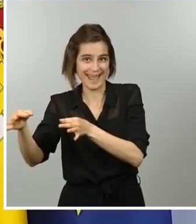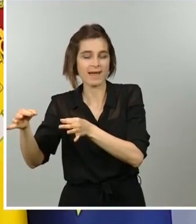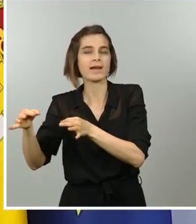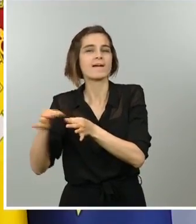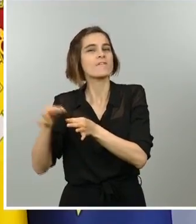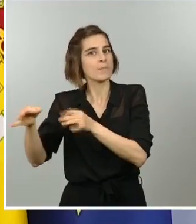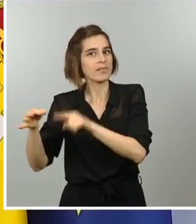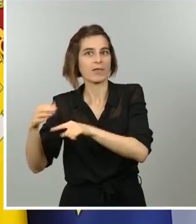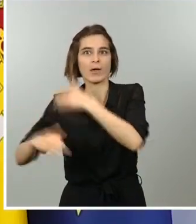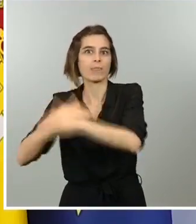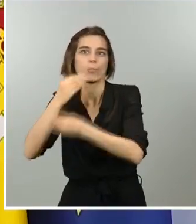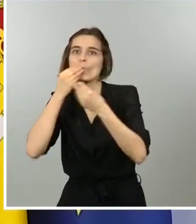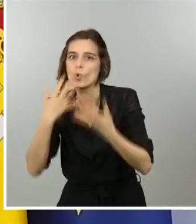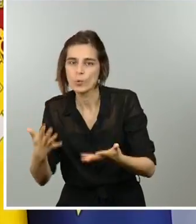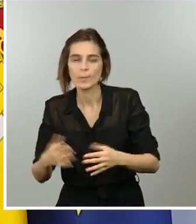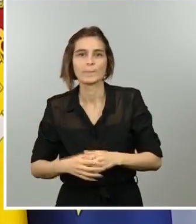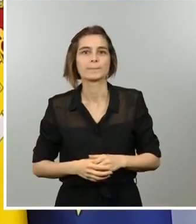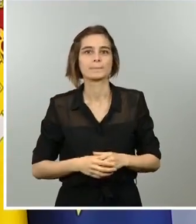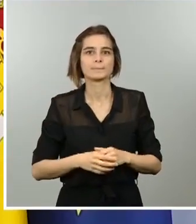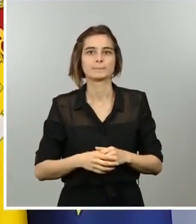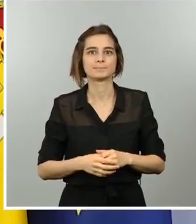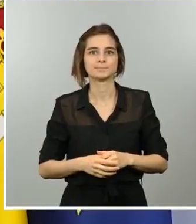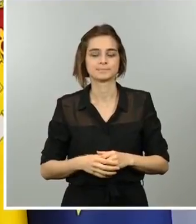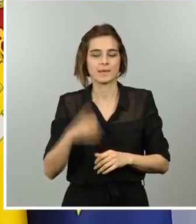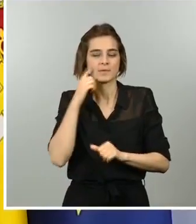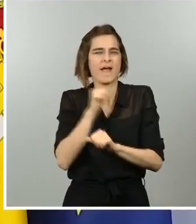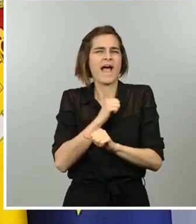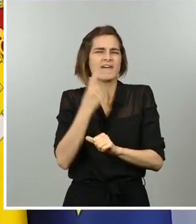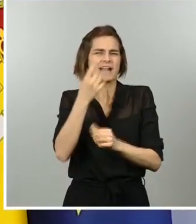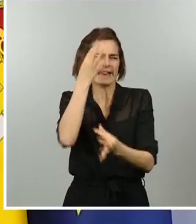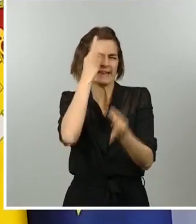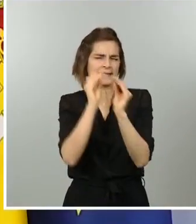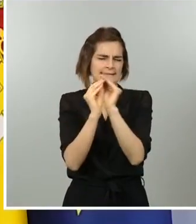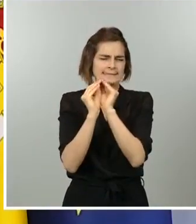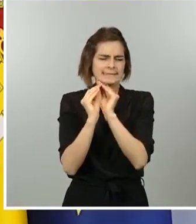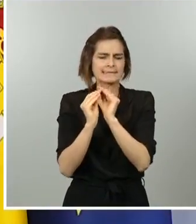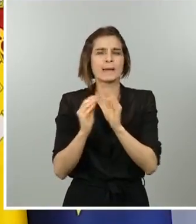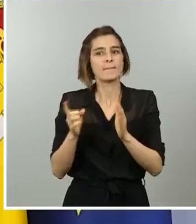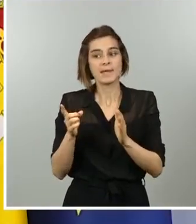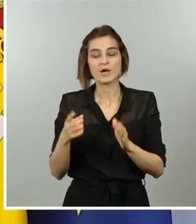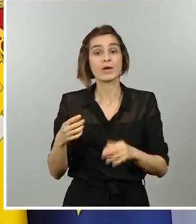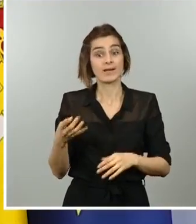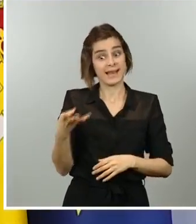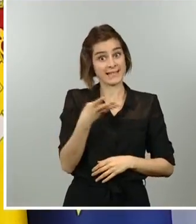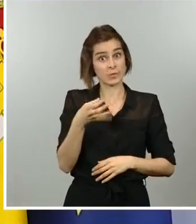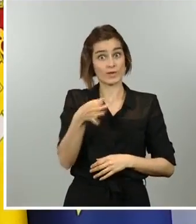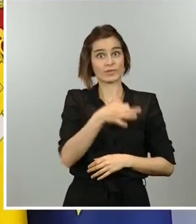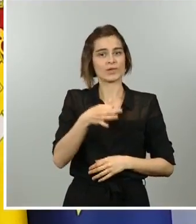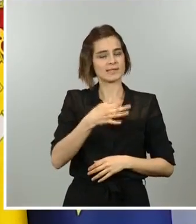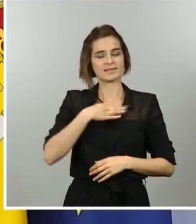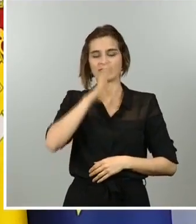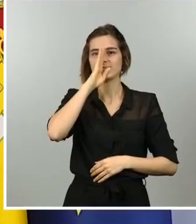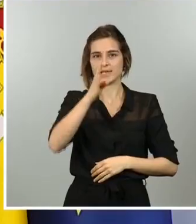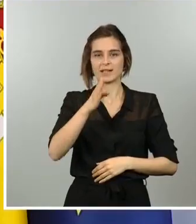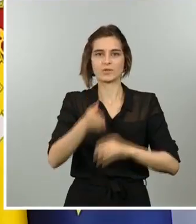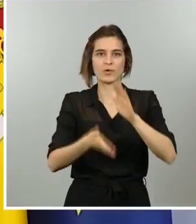no totalmente, a la espera de que podamos concretar algunas cosas, pero pueden progresar a la fase 1. Esto significa que se